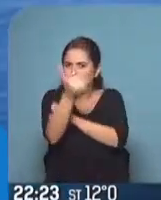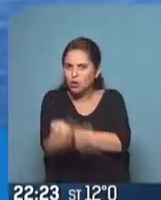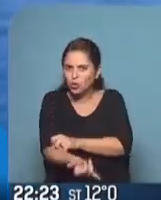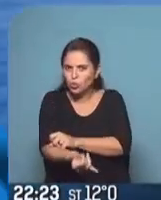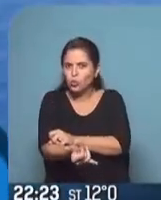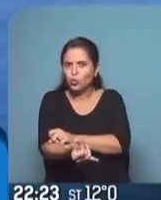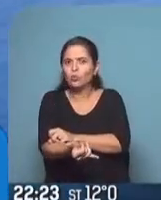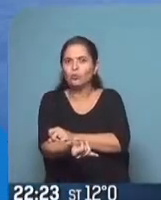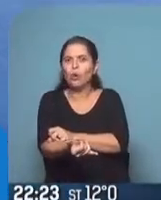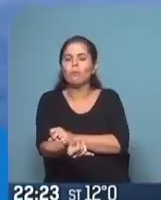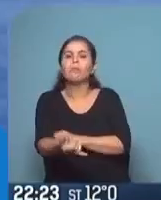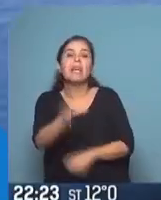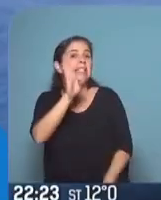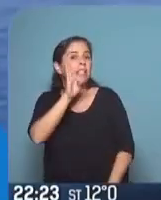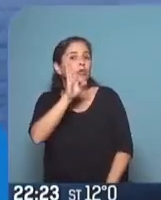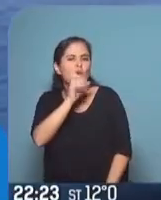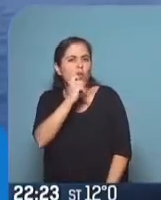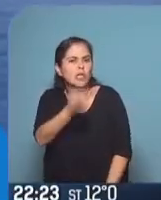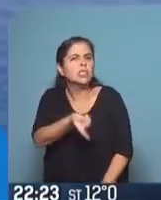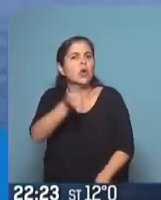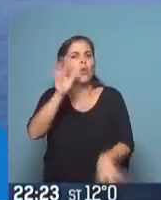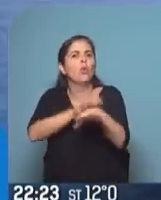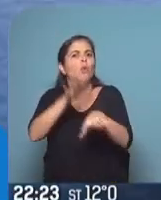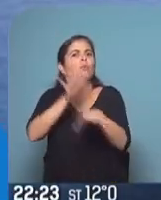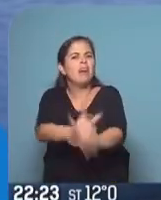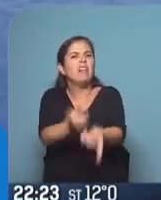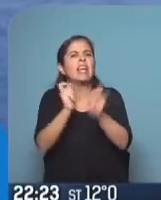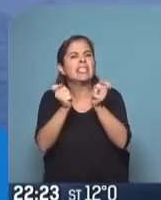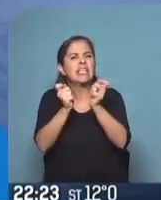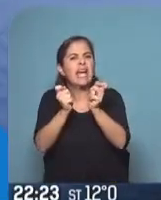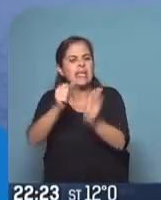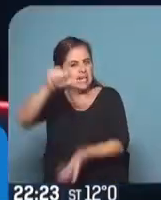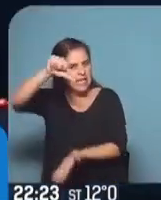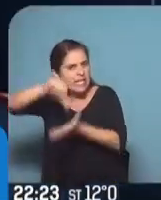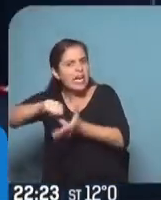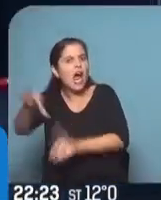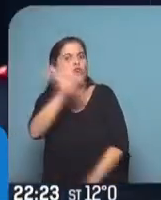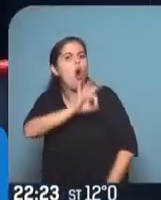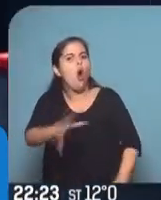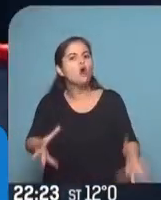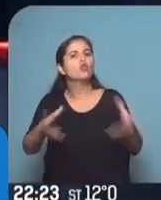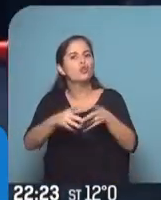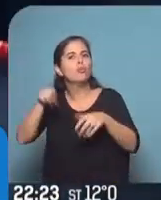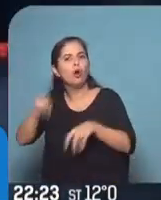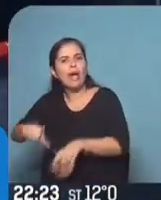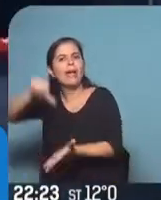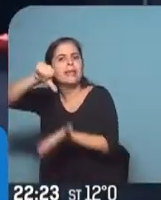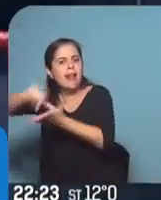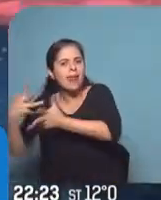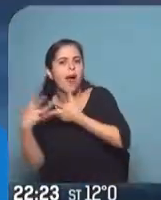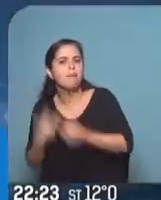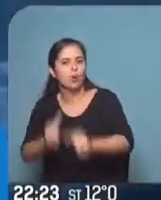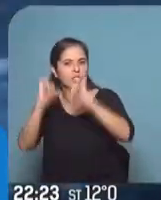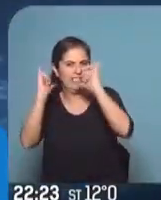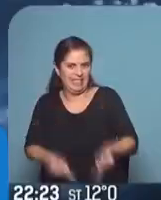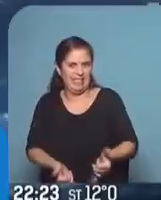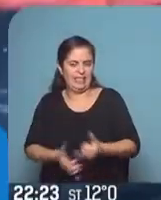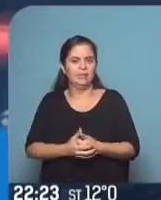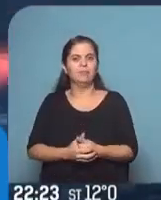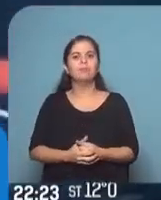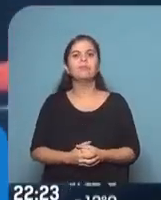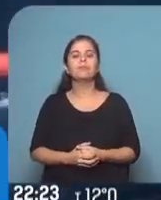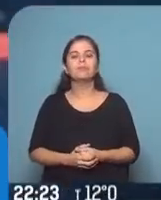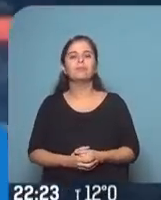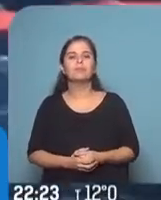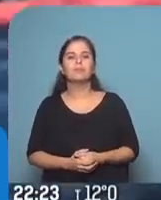Saudita responsabilizan a Irán o a grupos apoyados por ese país, como los Houthis, a quienes combaten los saudíes en el marco de la